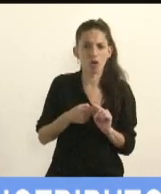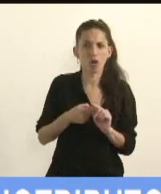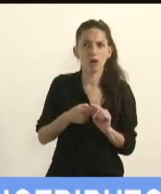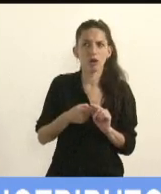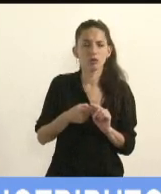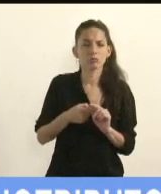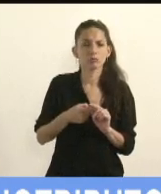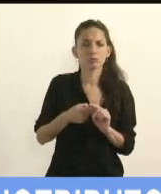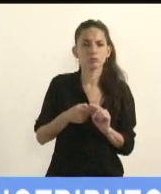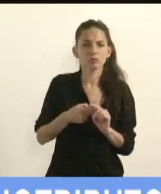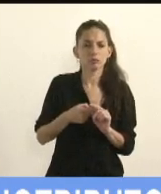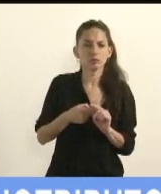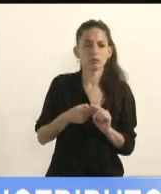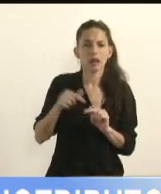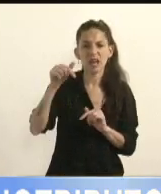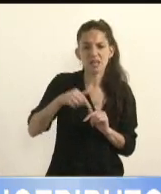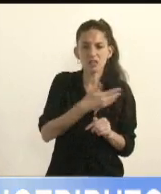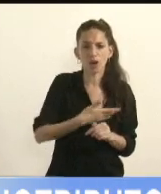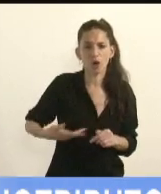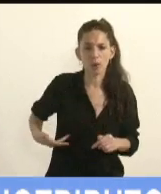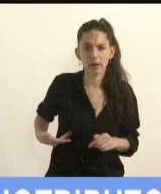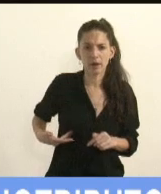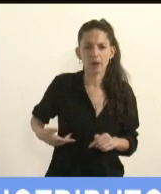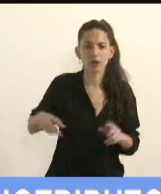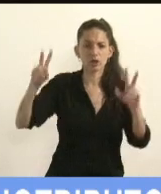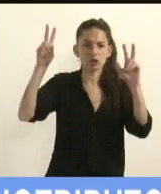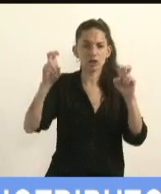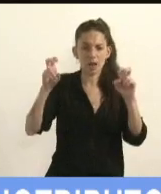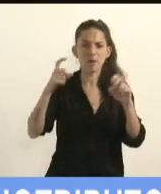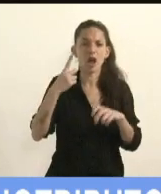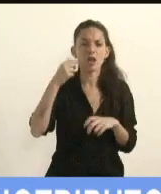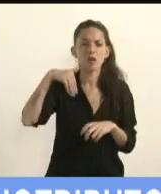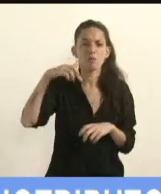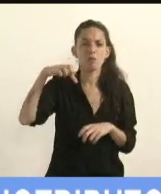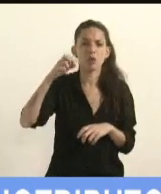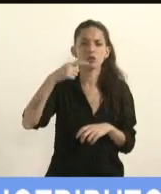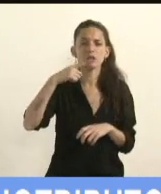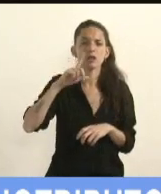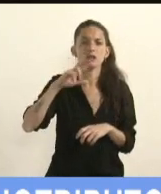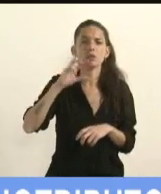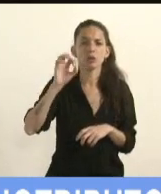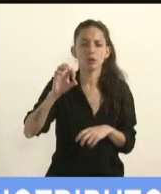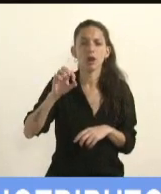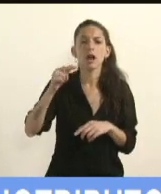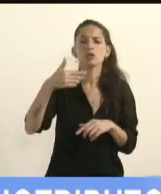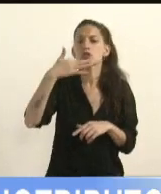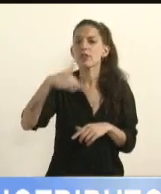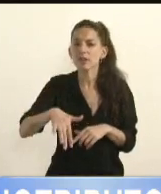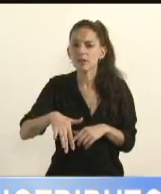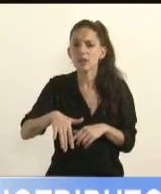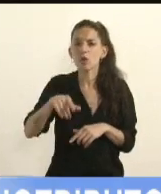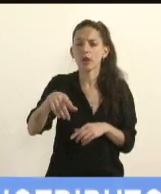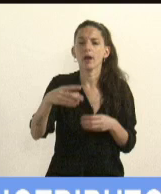hizo este gobierno en tema impositivo, porque hoy entendemos que esto que vamos a